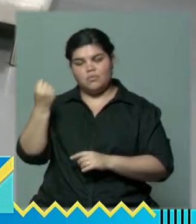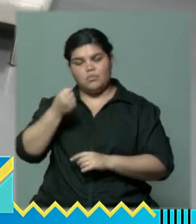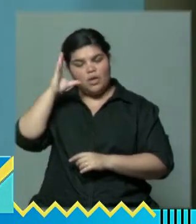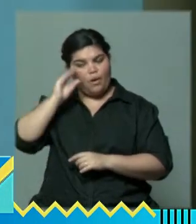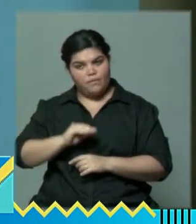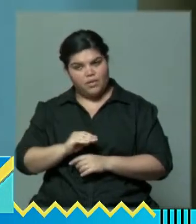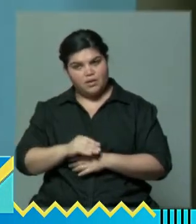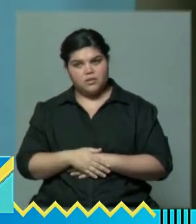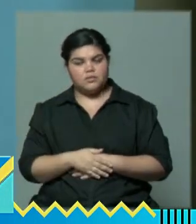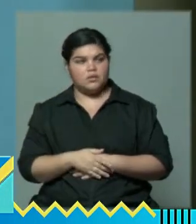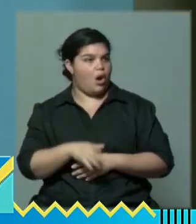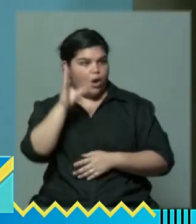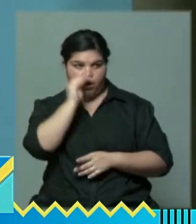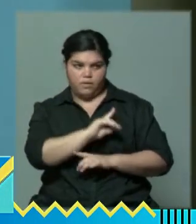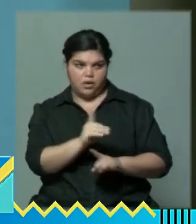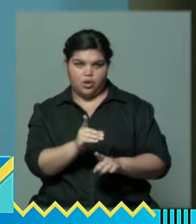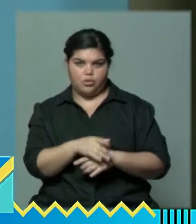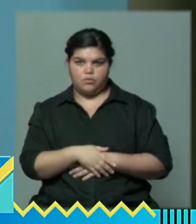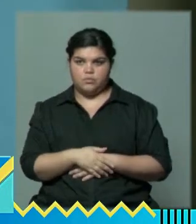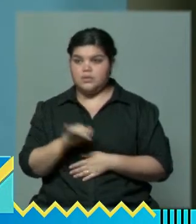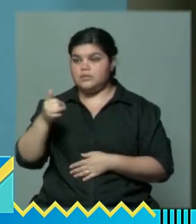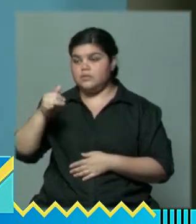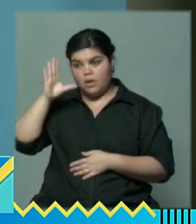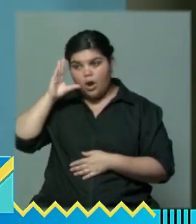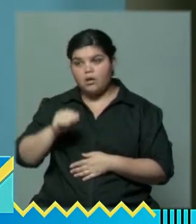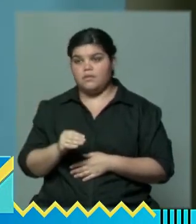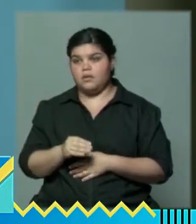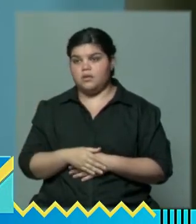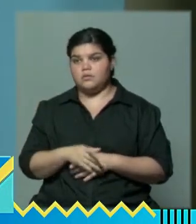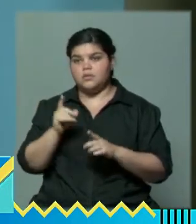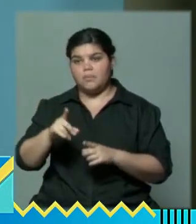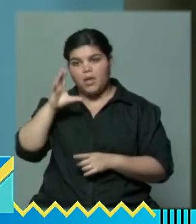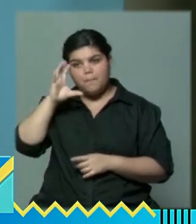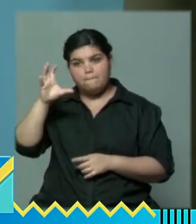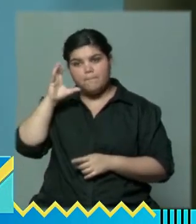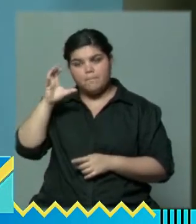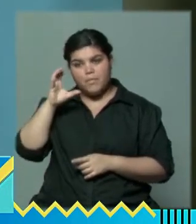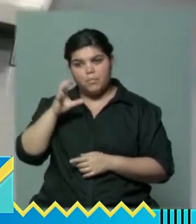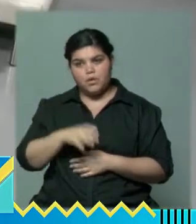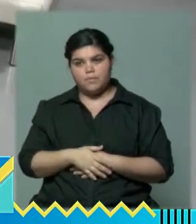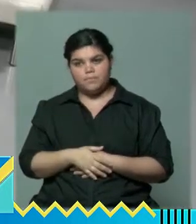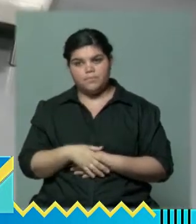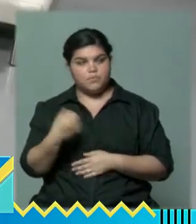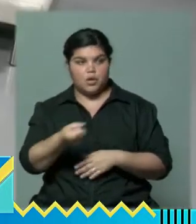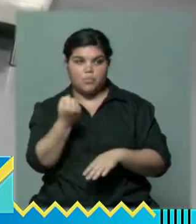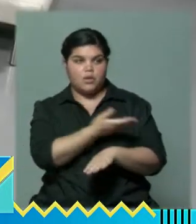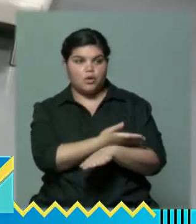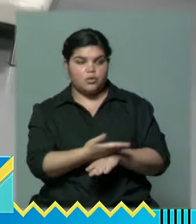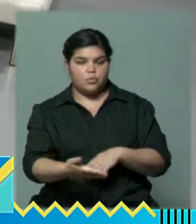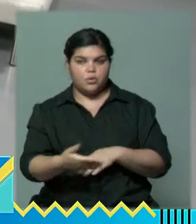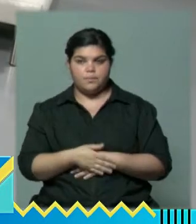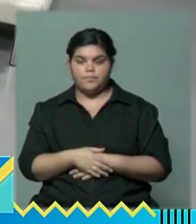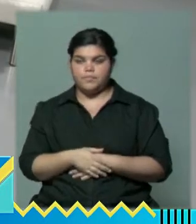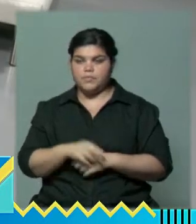Pero bueno... No olvidarlos, pero sí. Sí, olvidarlo, tratar de hacer memoria, pero... Sí, obviamente, de continuar. Exacto. En cuanto al código